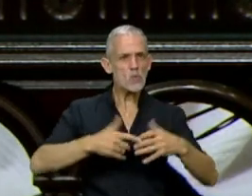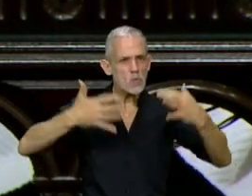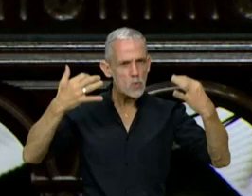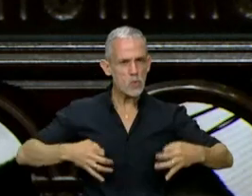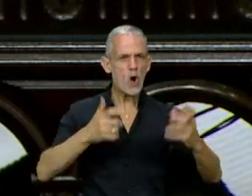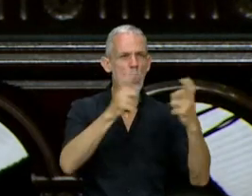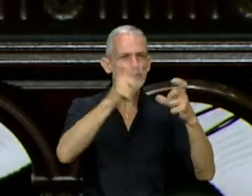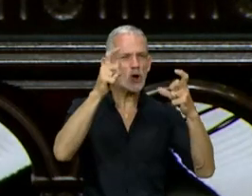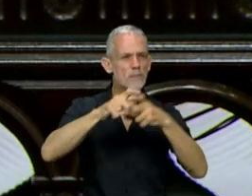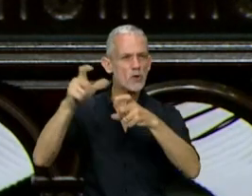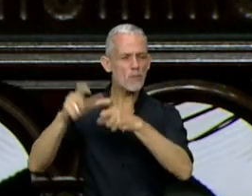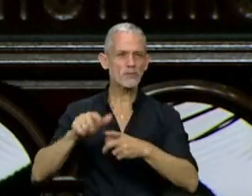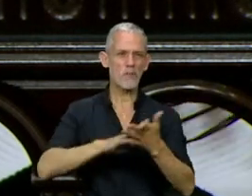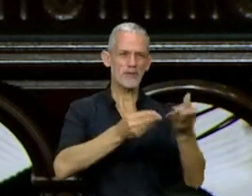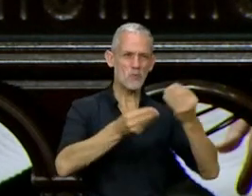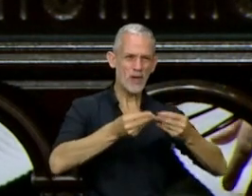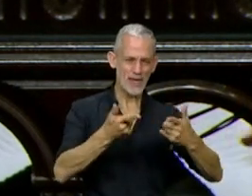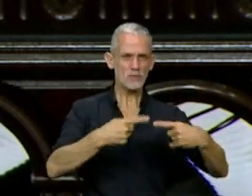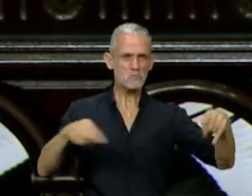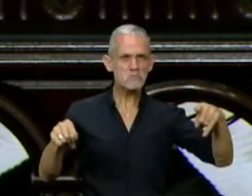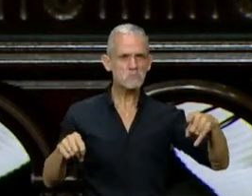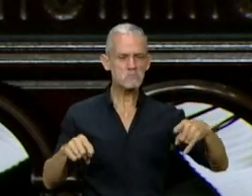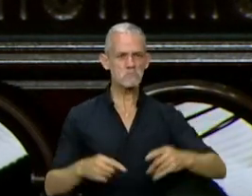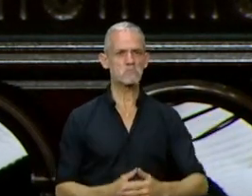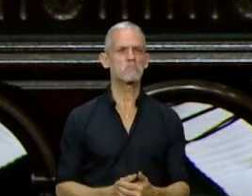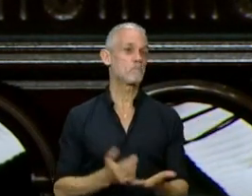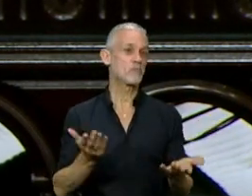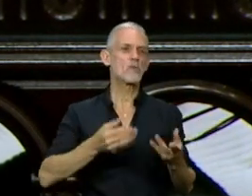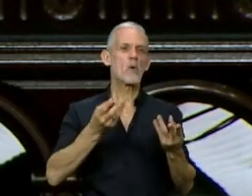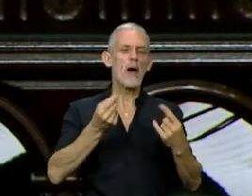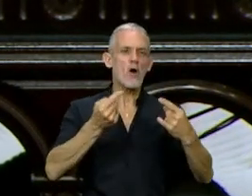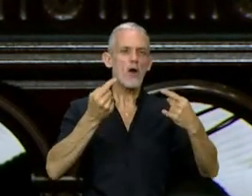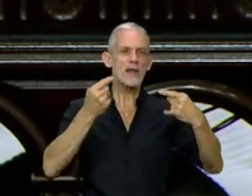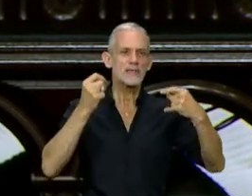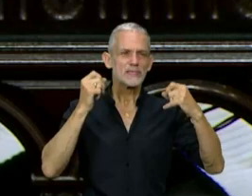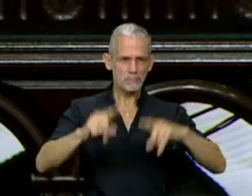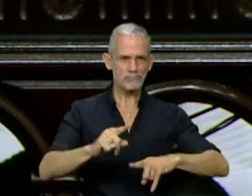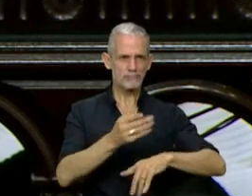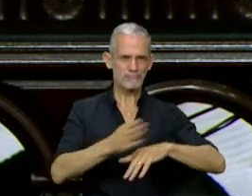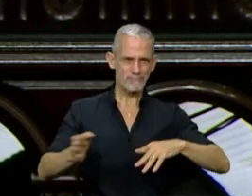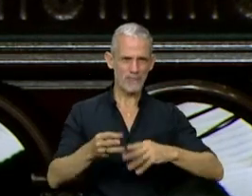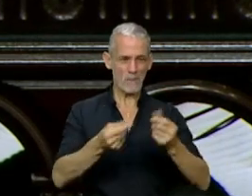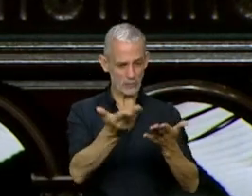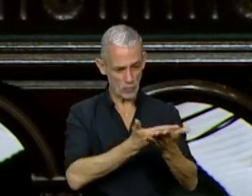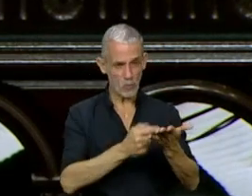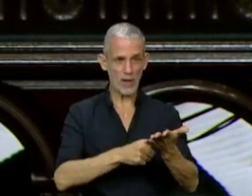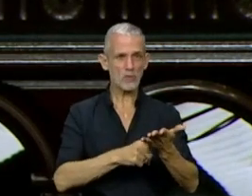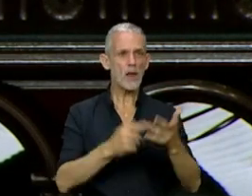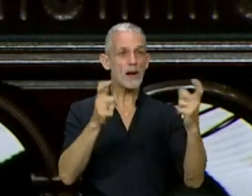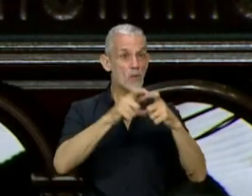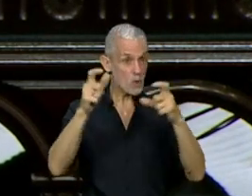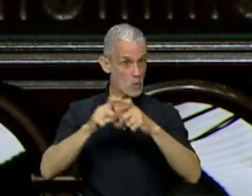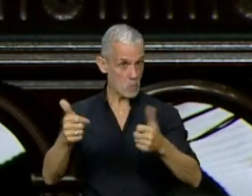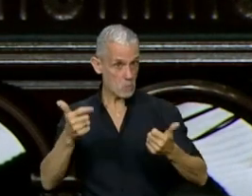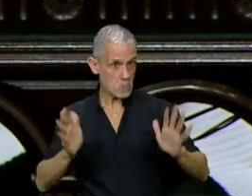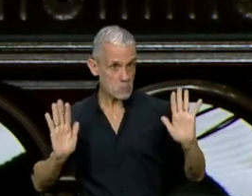serio en las comisiones de presupuesto, donde los valores y las características que tuvieron esas reuniones